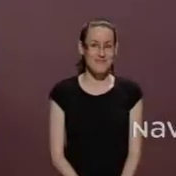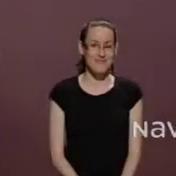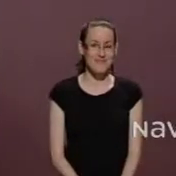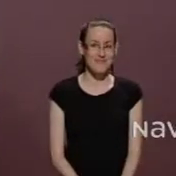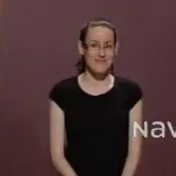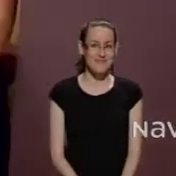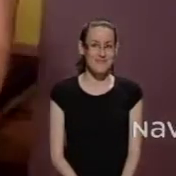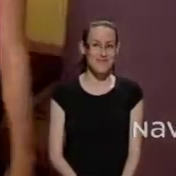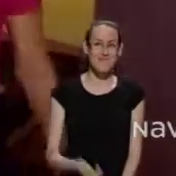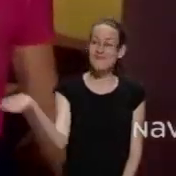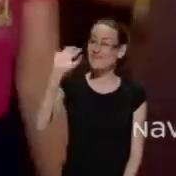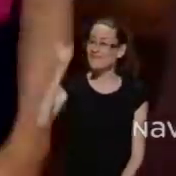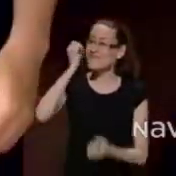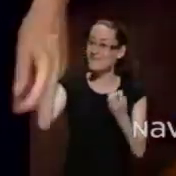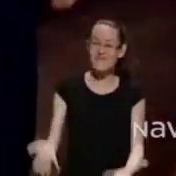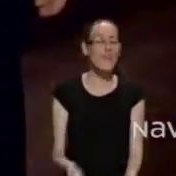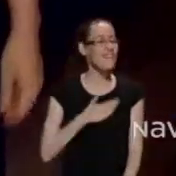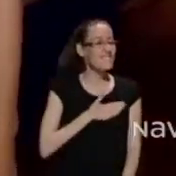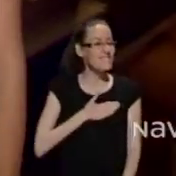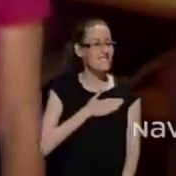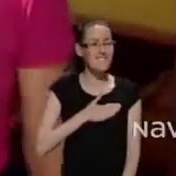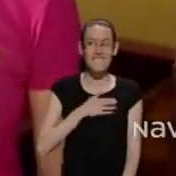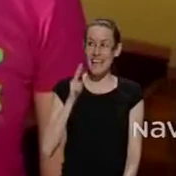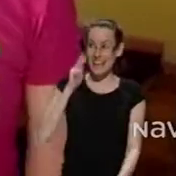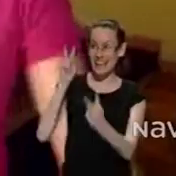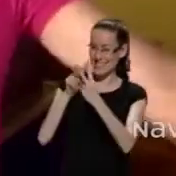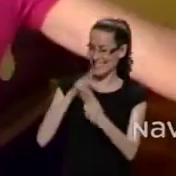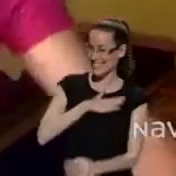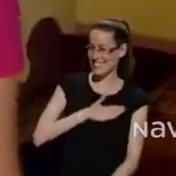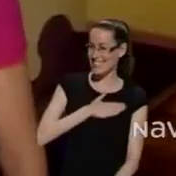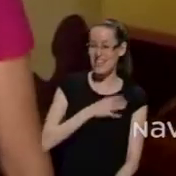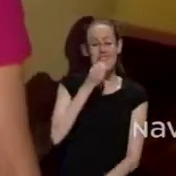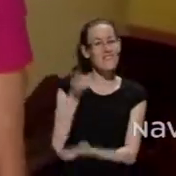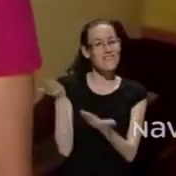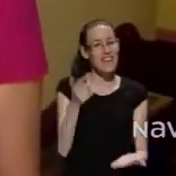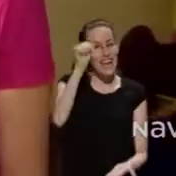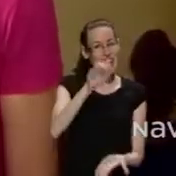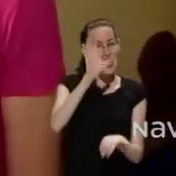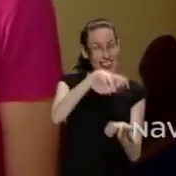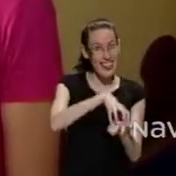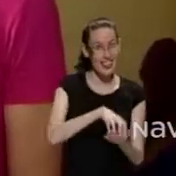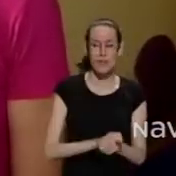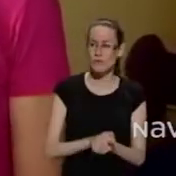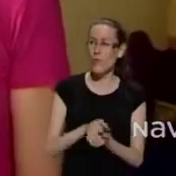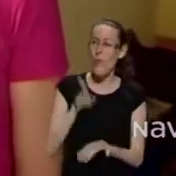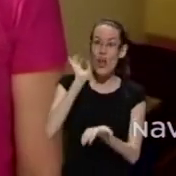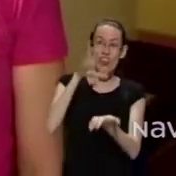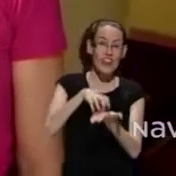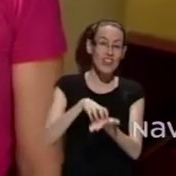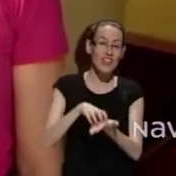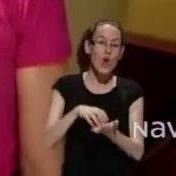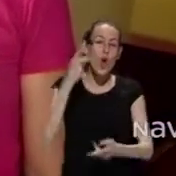Hola Tina, ¿qué tal? Mucho gusto. Encantada. Bienvenida ahí a nuestro centro. Vuestro centro, el primer